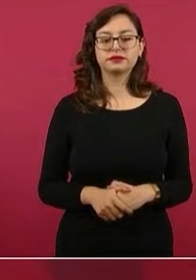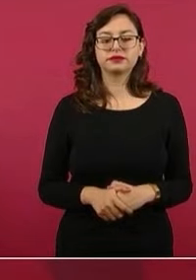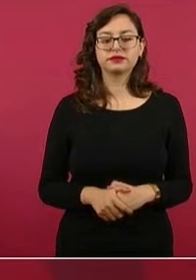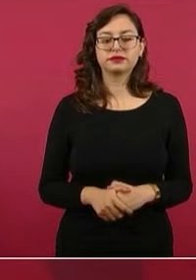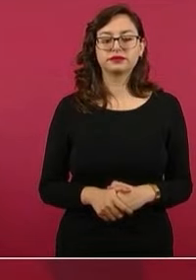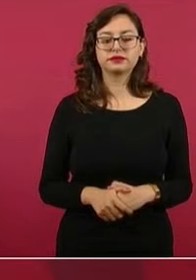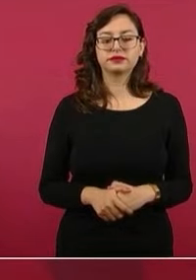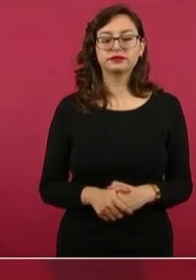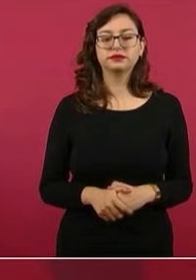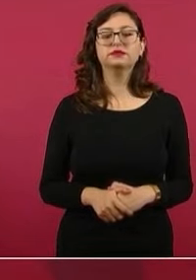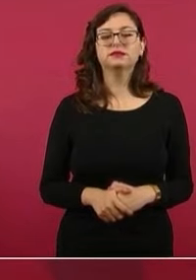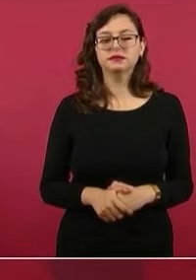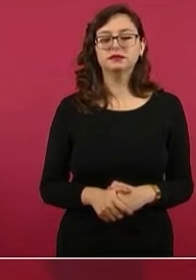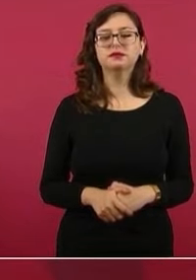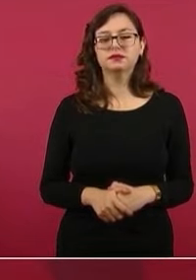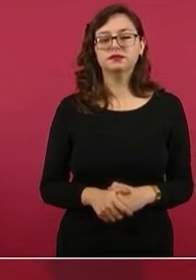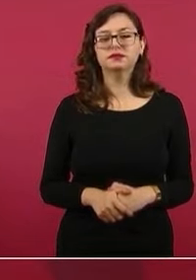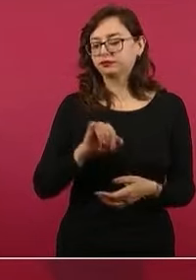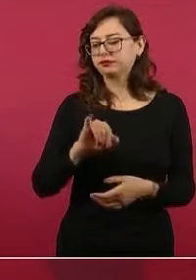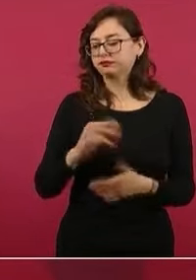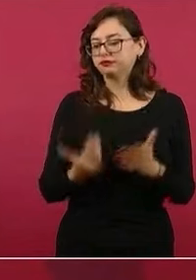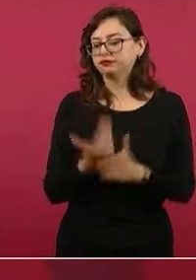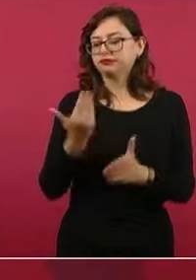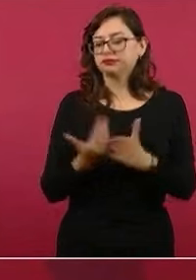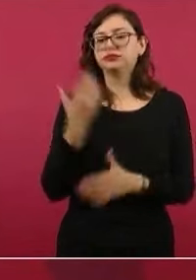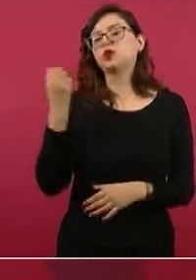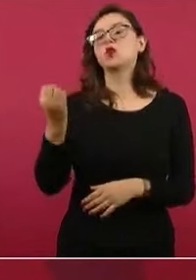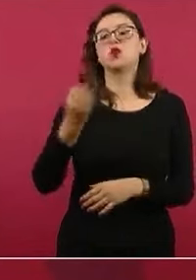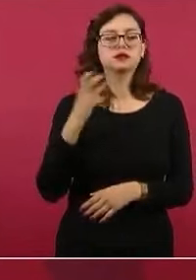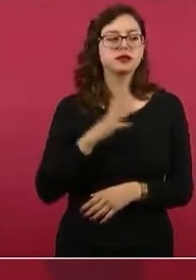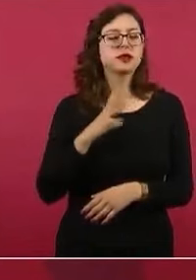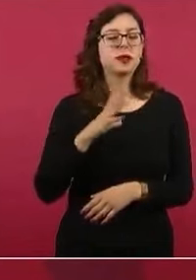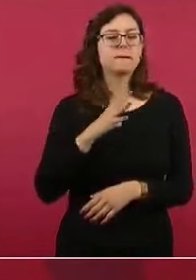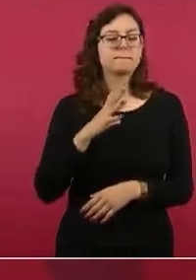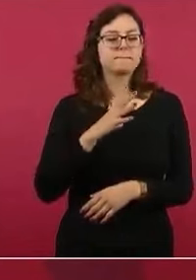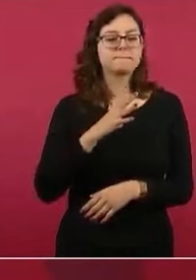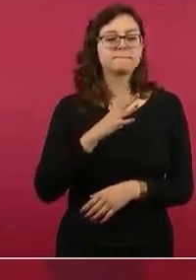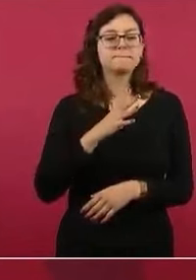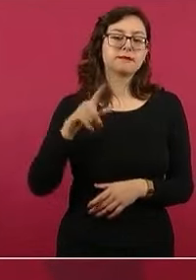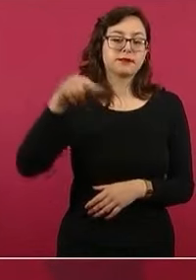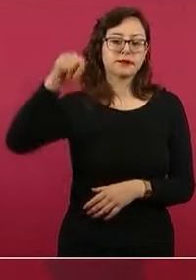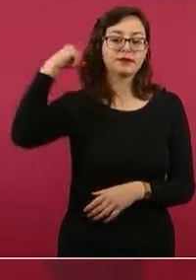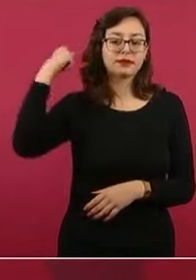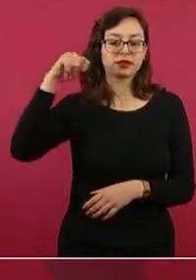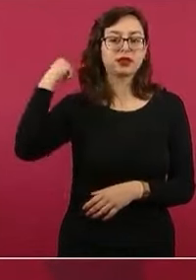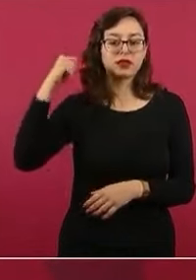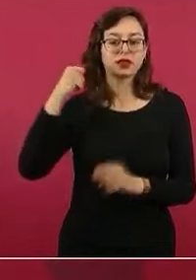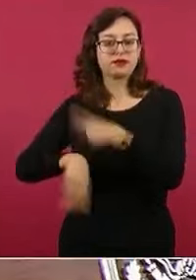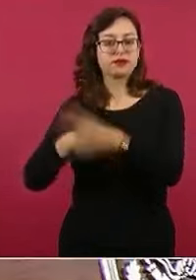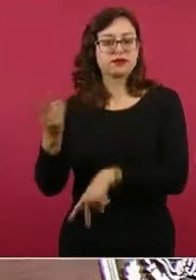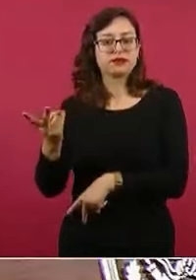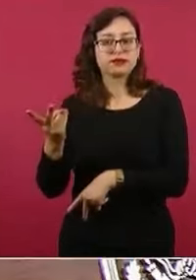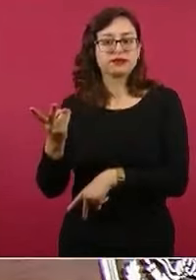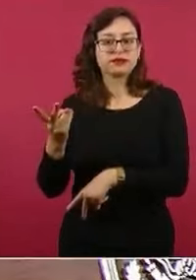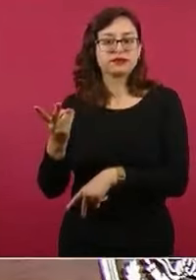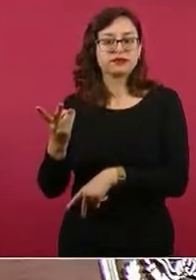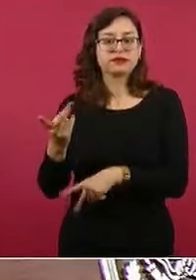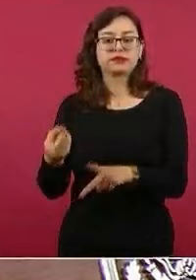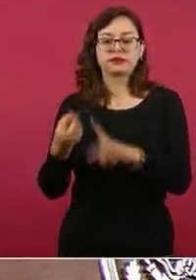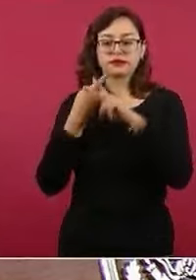Sí, yo creo que sí va a haber mañanera, porque aunque vamos a ir a Tabasco, vamos a ir a iniciar